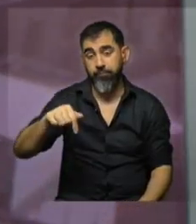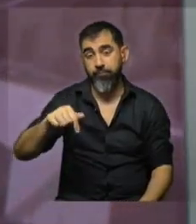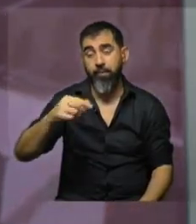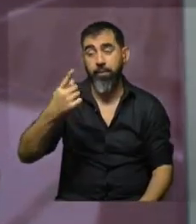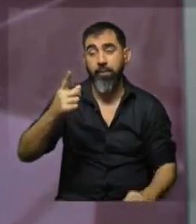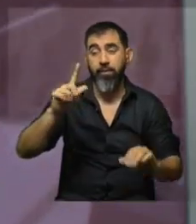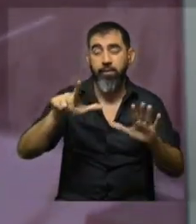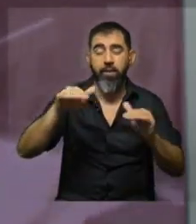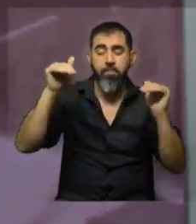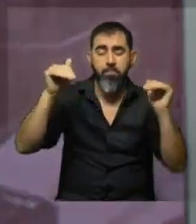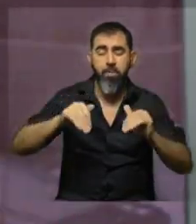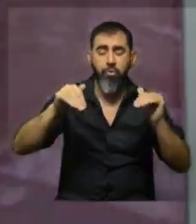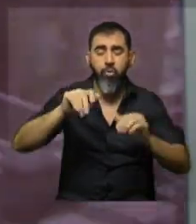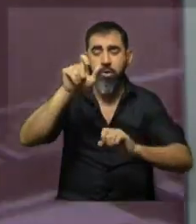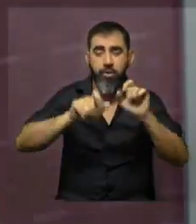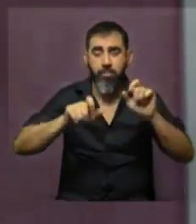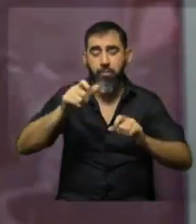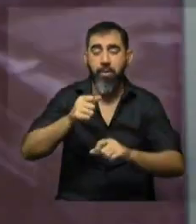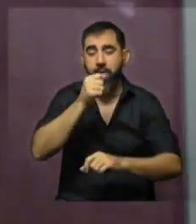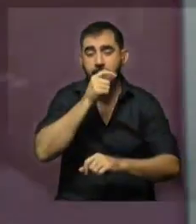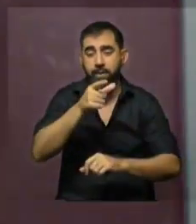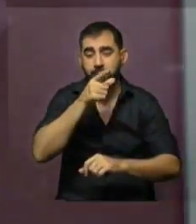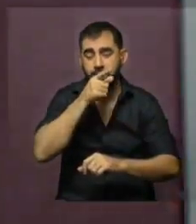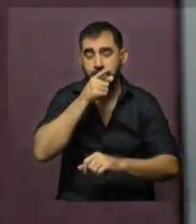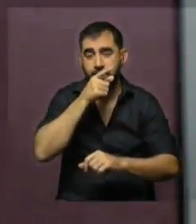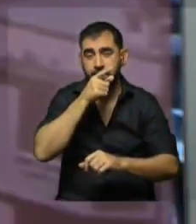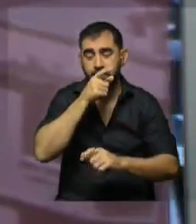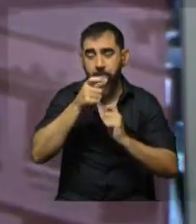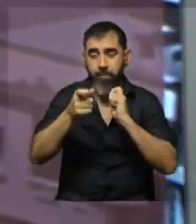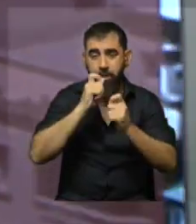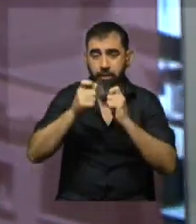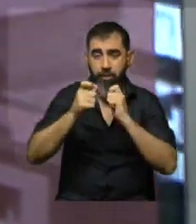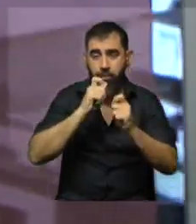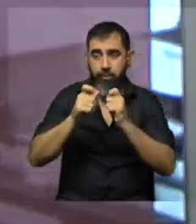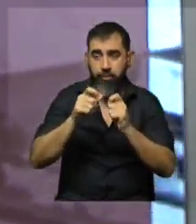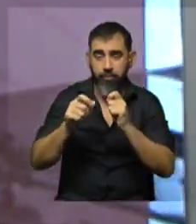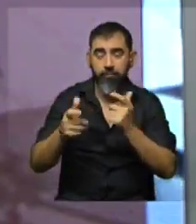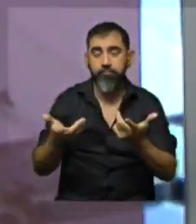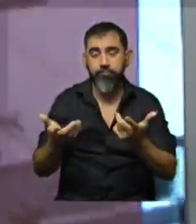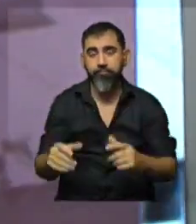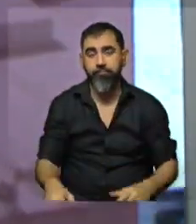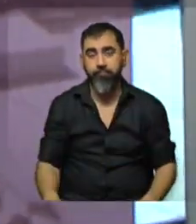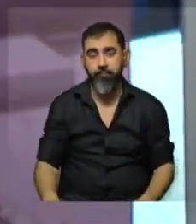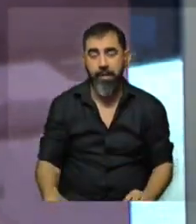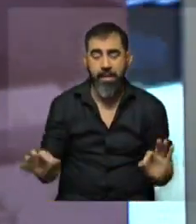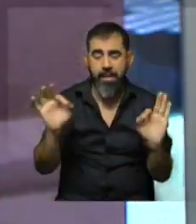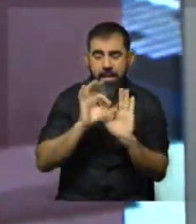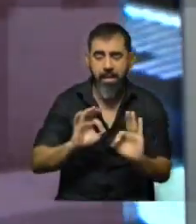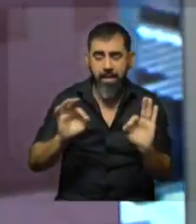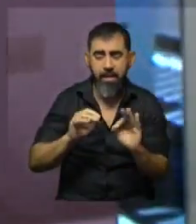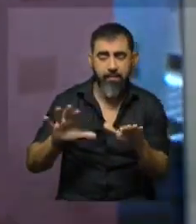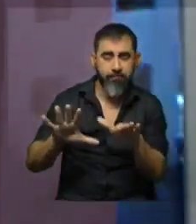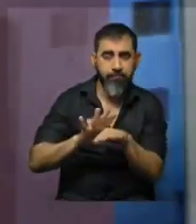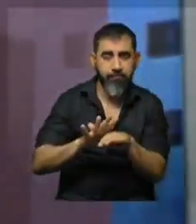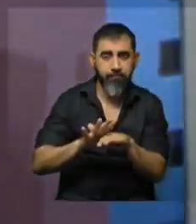17 millones de uruguayos que hay ahora en Qatar cubriendo la fiesta, la gran fiesta del fútbol, y ninguno... Pa, 17,